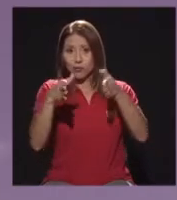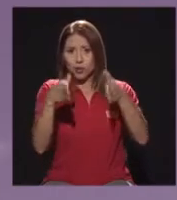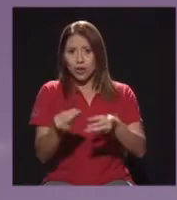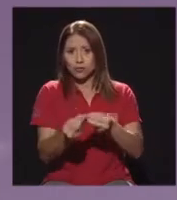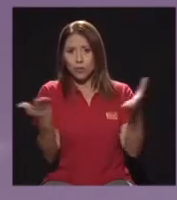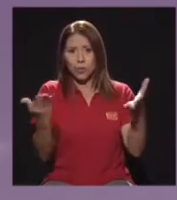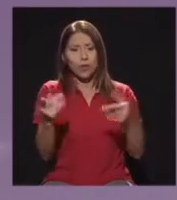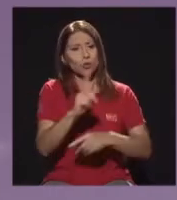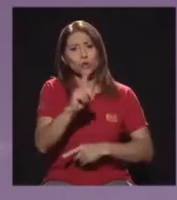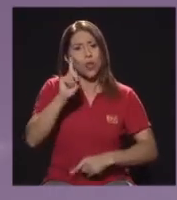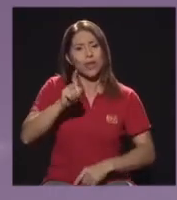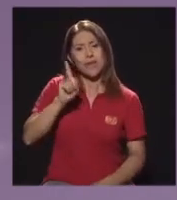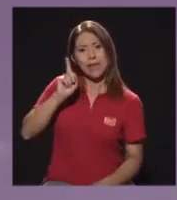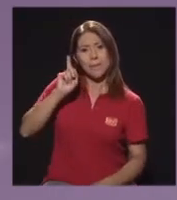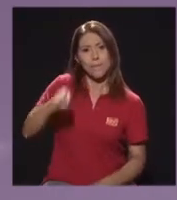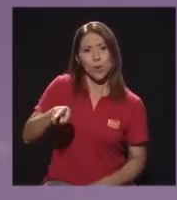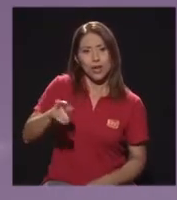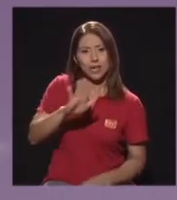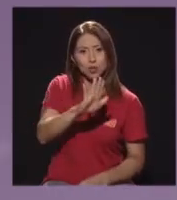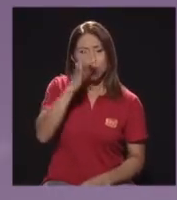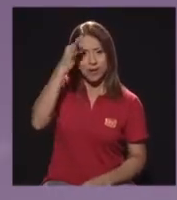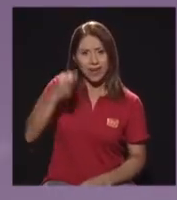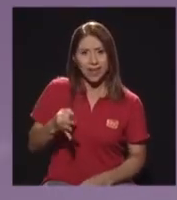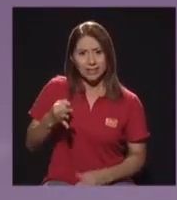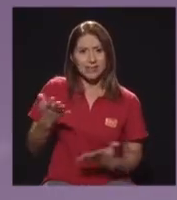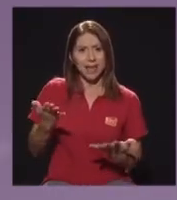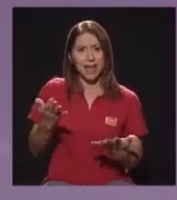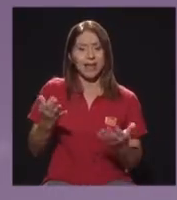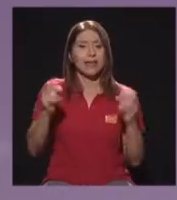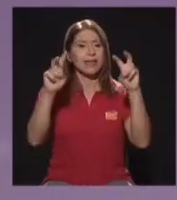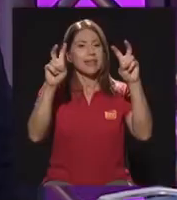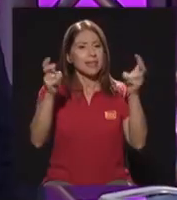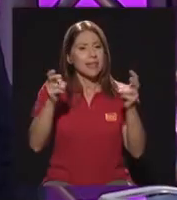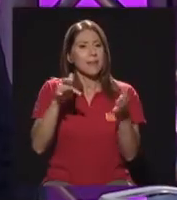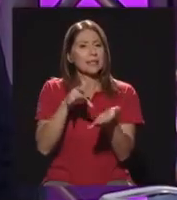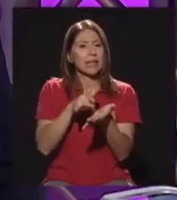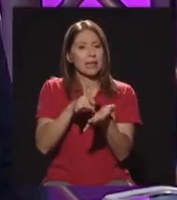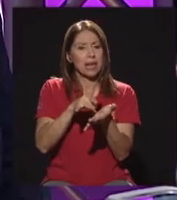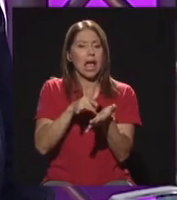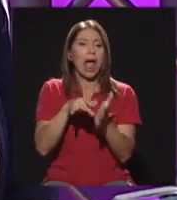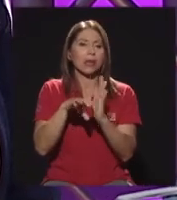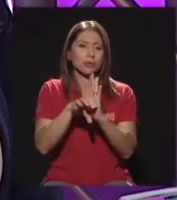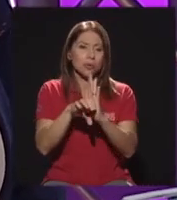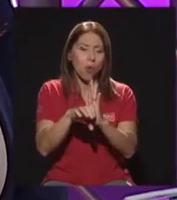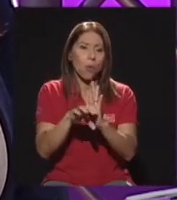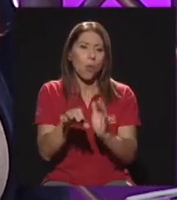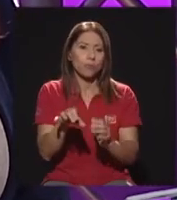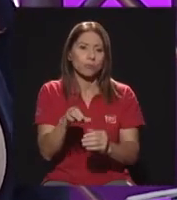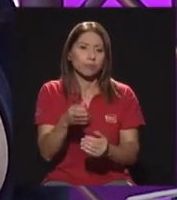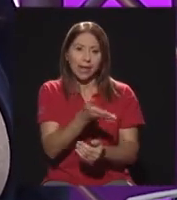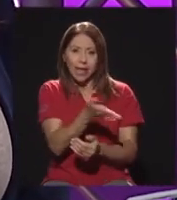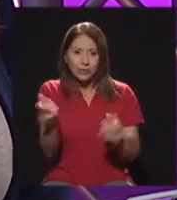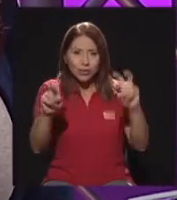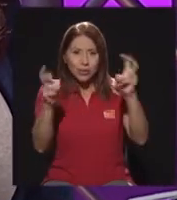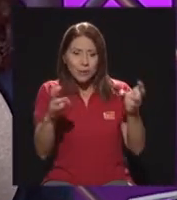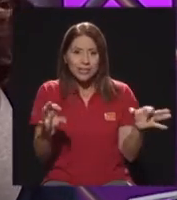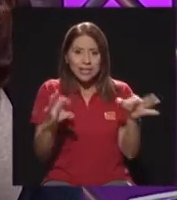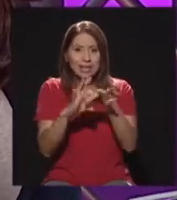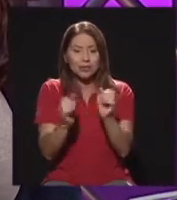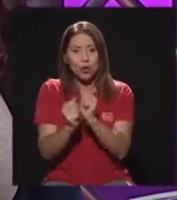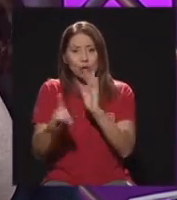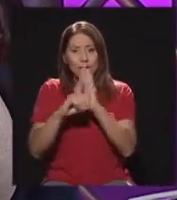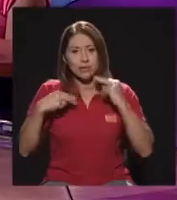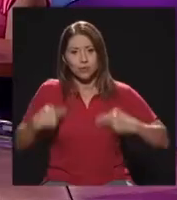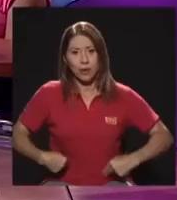deberían de estar imponiendo su creencia y en temas digamos tan delicados como como son estos que tienen relación con los derechos